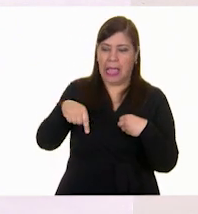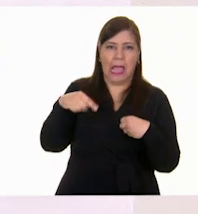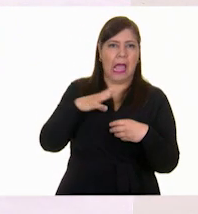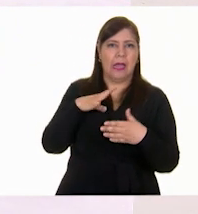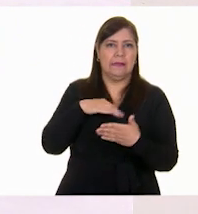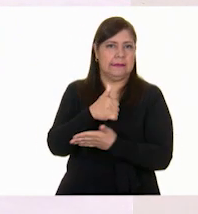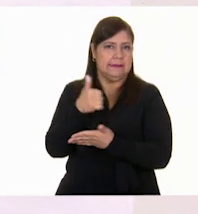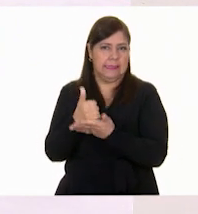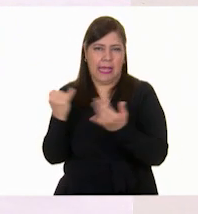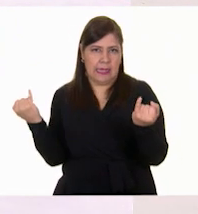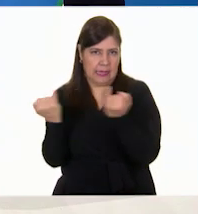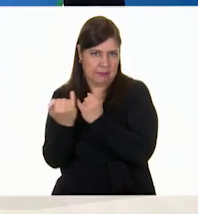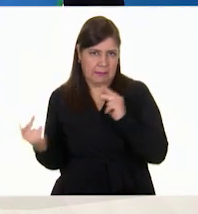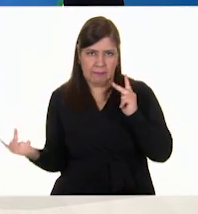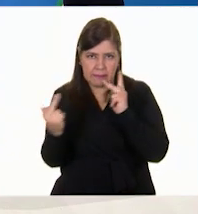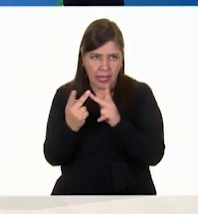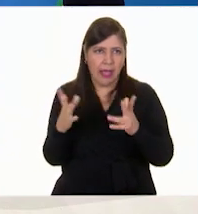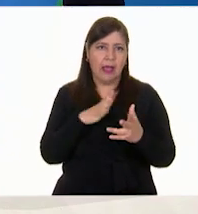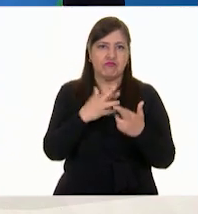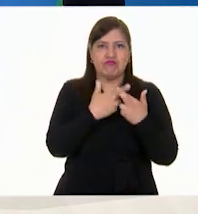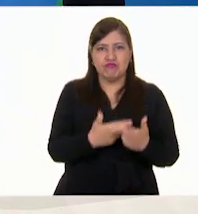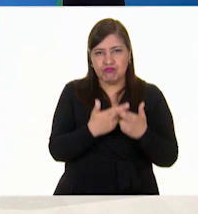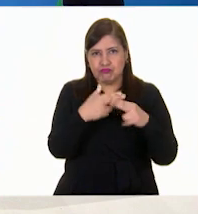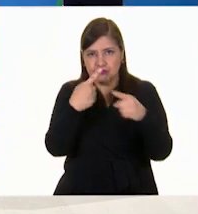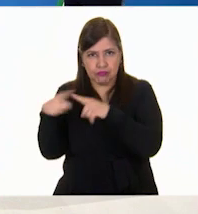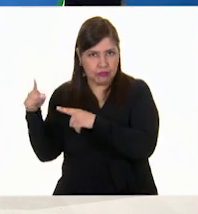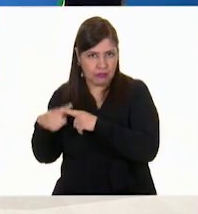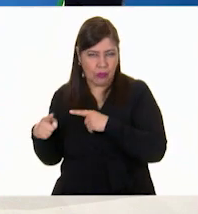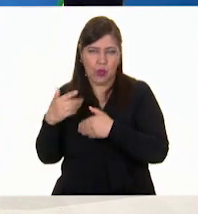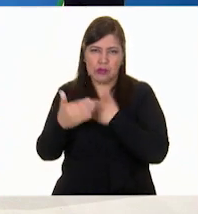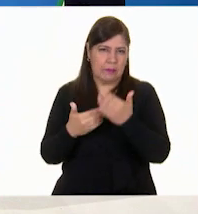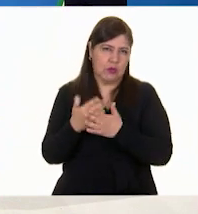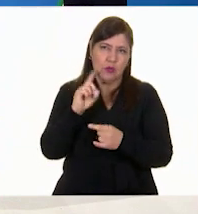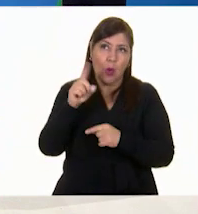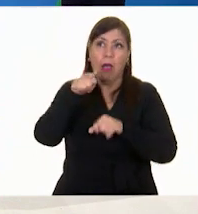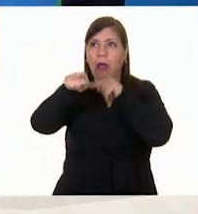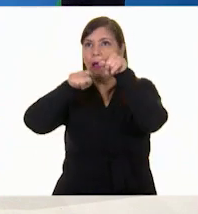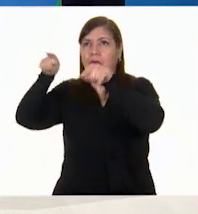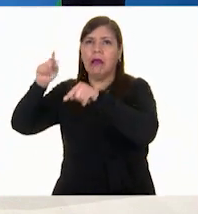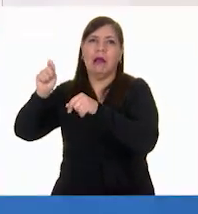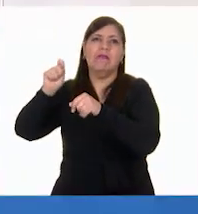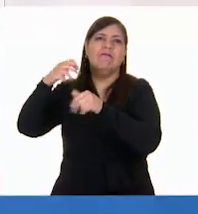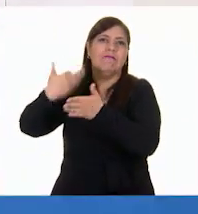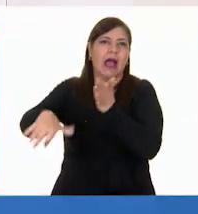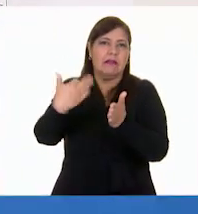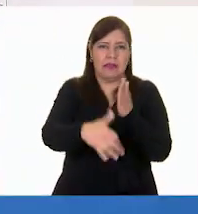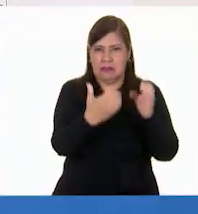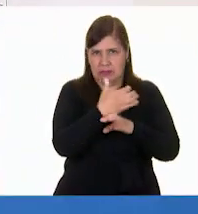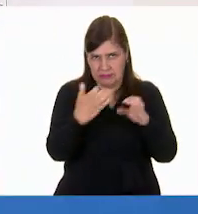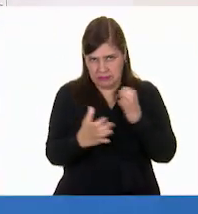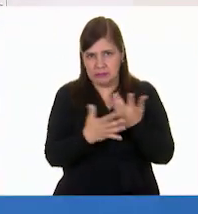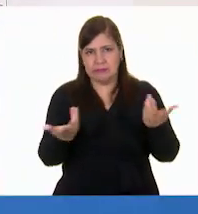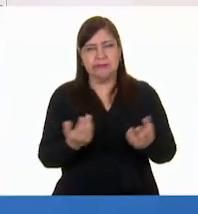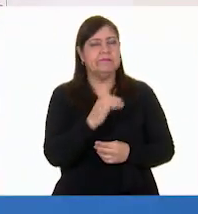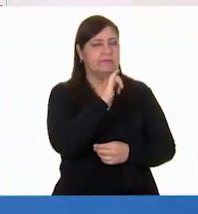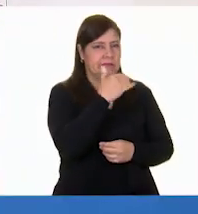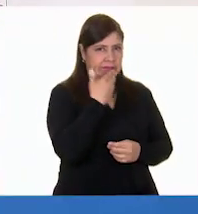zonas urbanas, de tener todos los servicios. Claro que sí, María. Muy bien. ¿Y quiénes